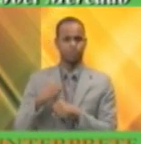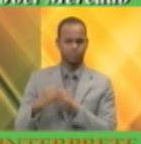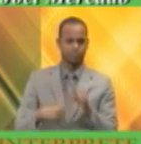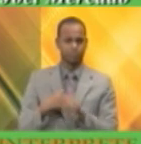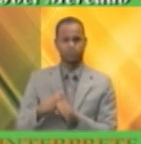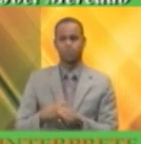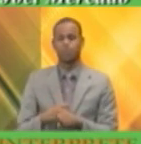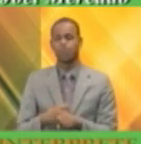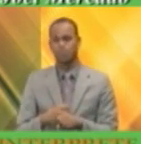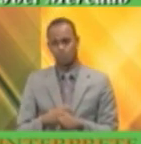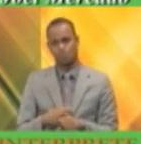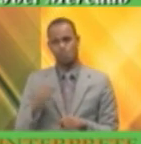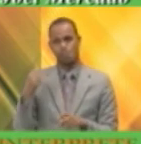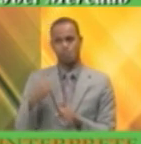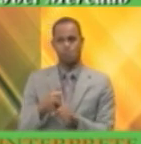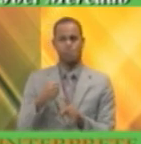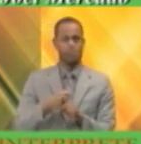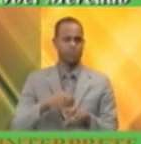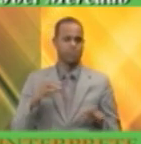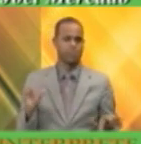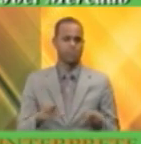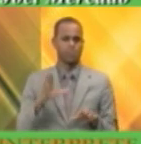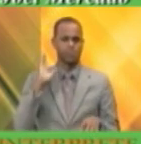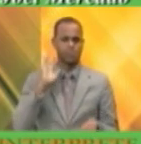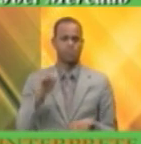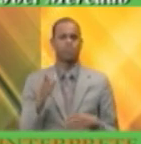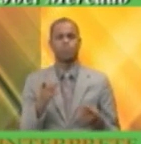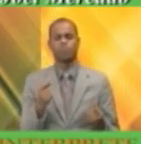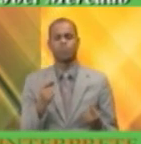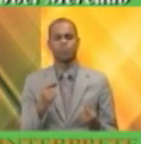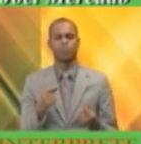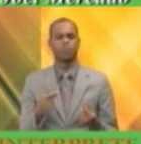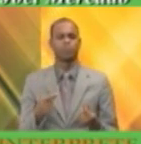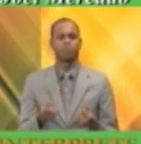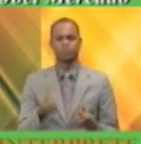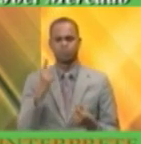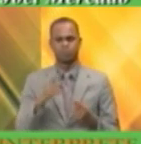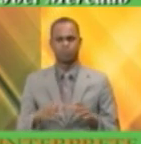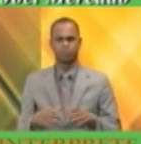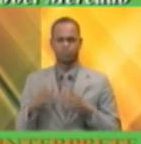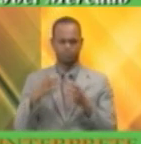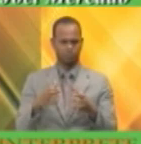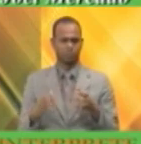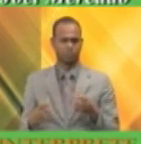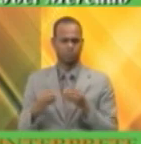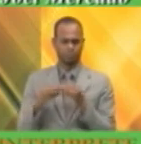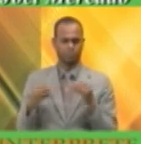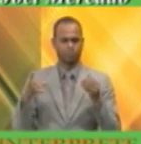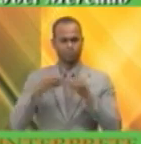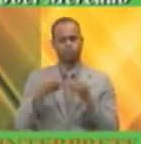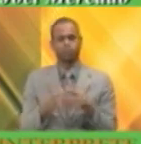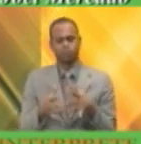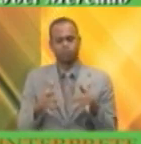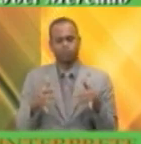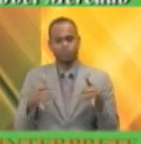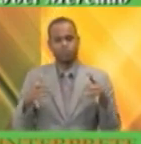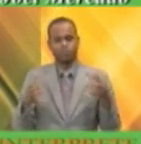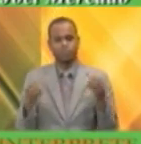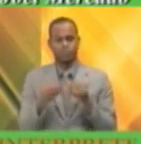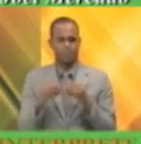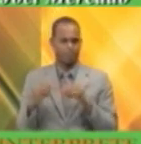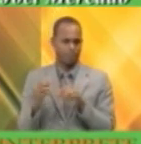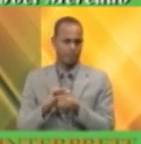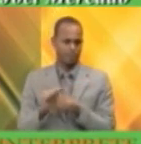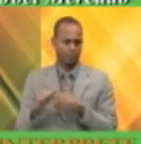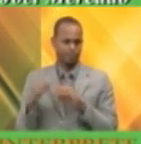a cada Olimpiada, llevar cada vez una delegación mayor. Es decir, sí, que tengamos sí. cada y con vez más calidad,